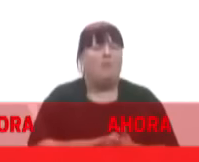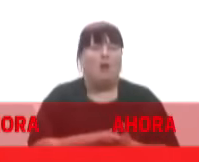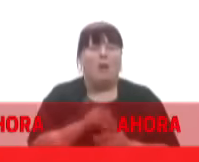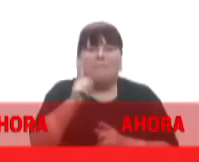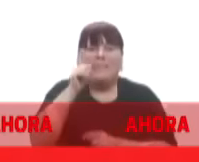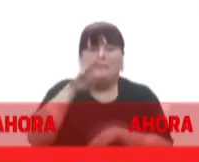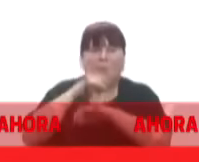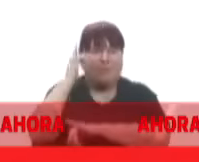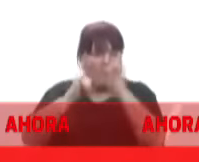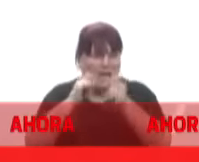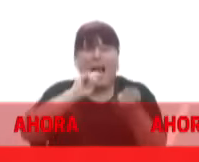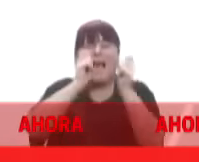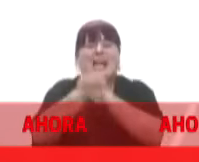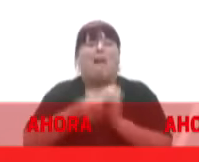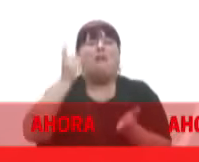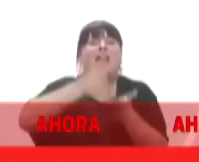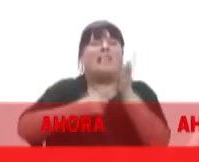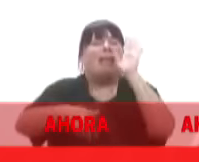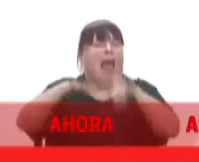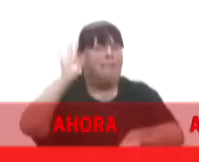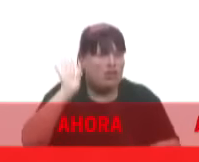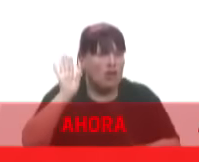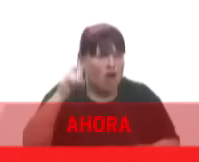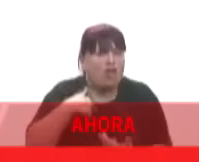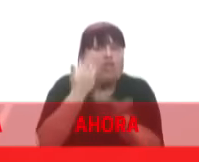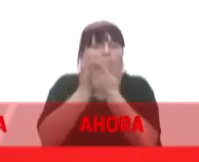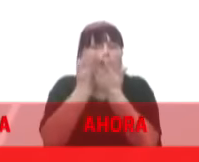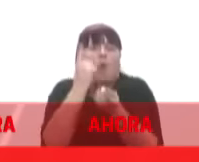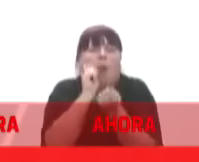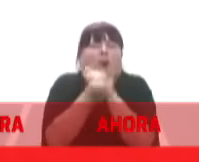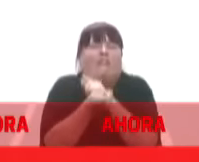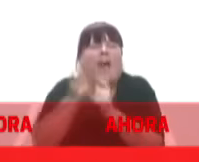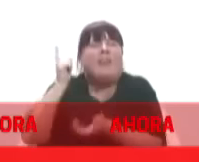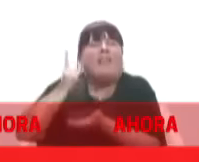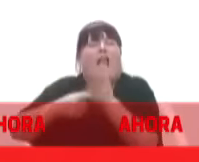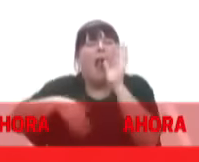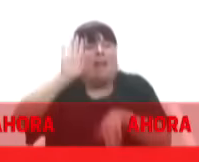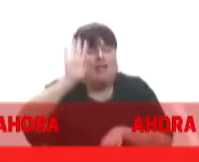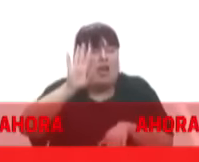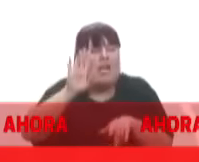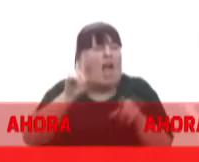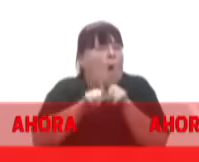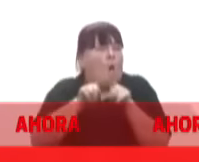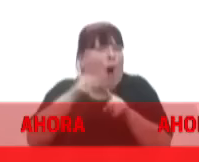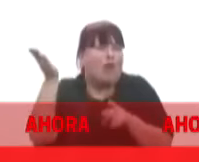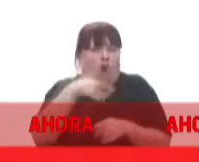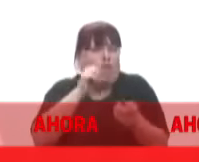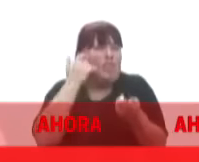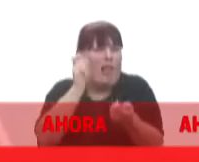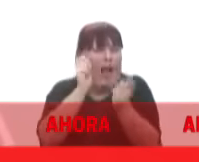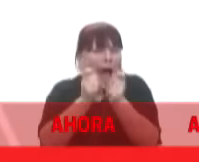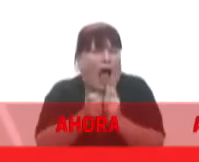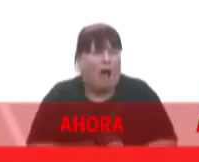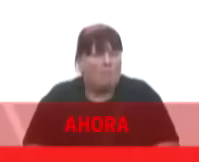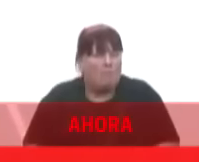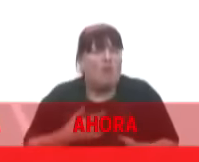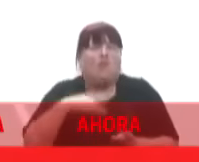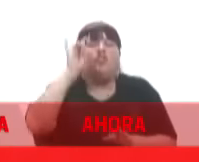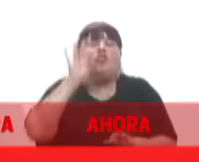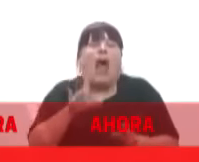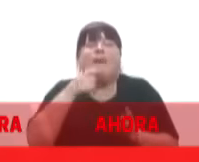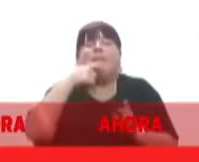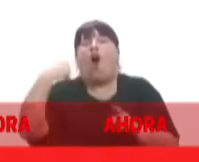miembro informante, modificó el dictamen de mayoría. Estoy proponiendo una modificación del dictamen de mayoría como todas las modificaciones que se han hecho, solo que en el